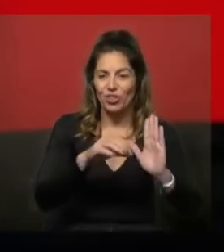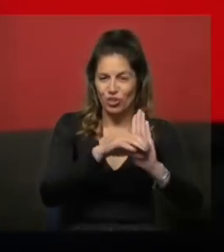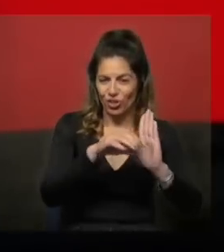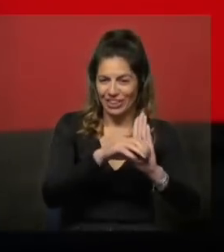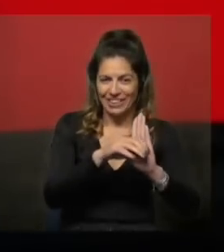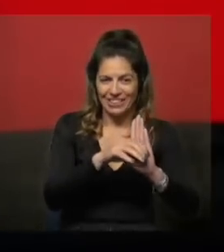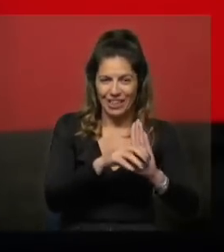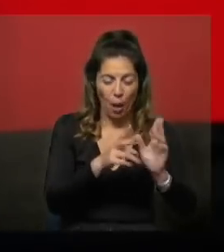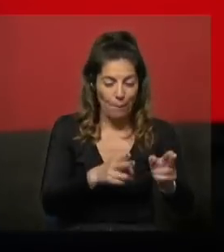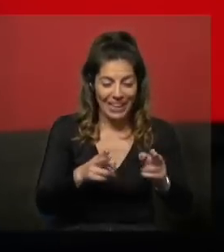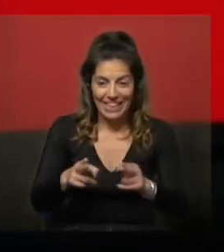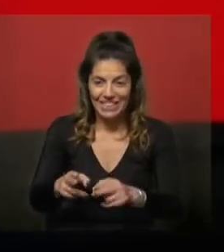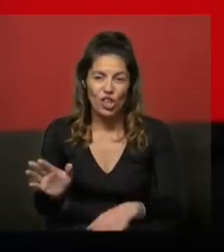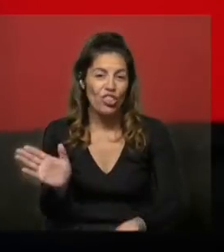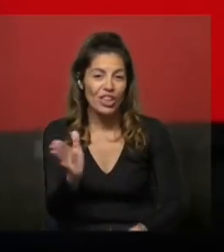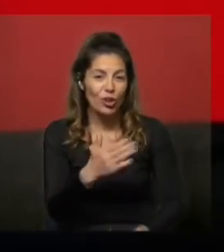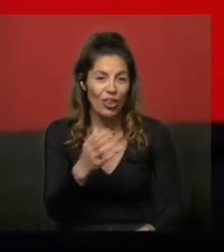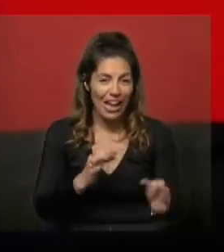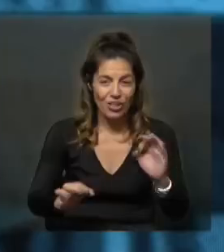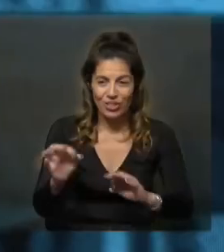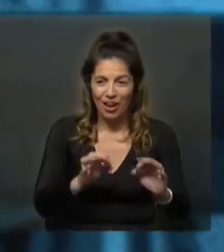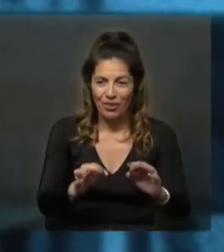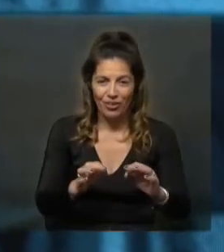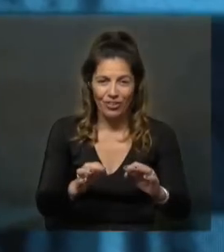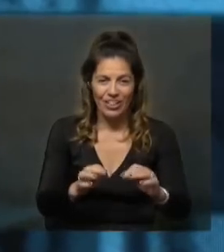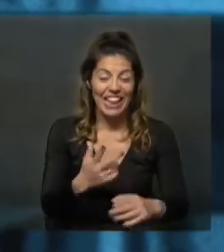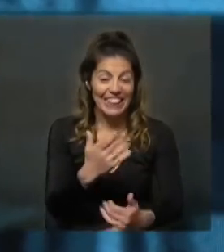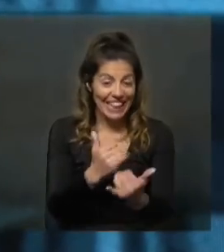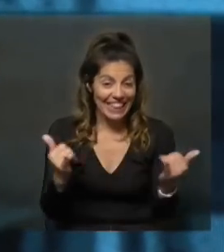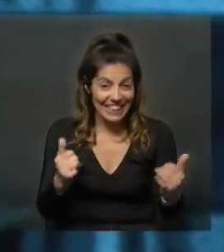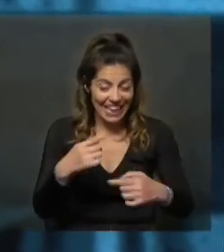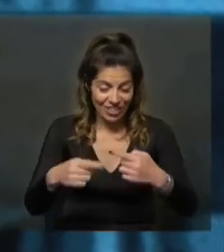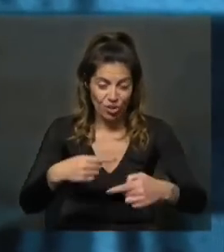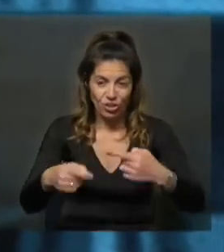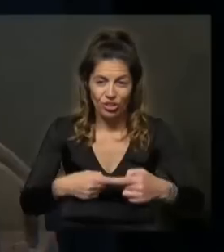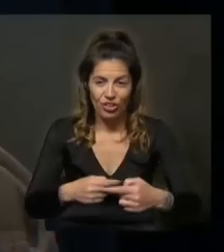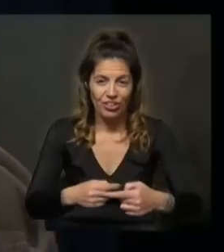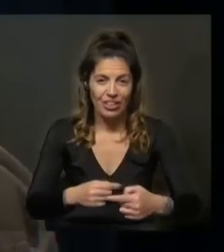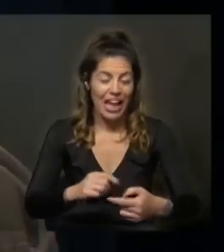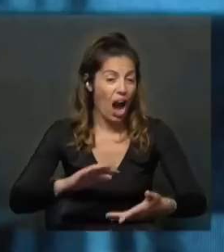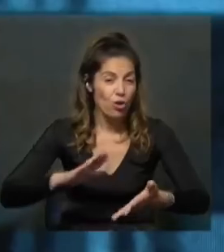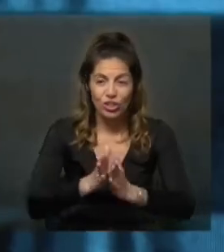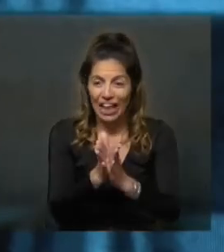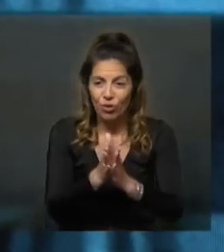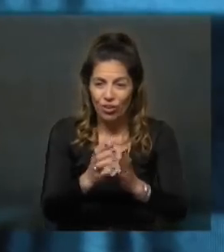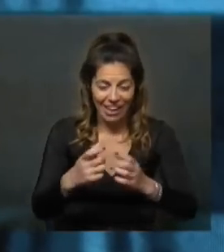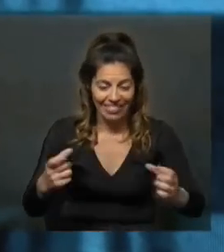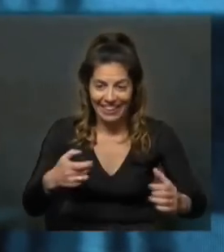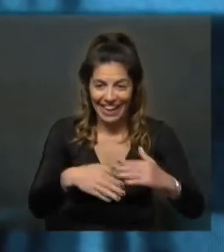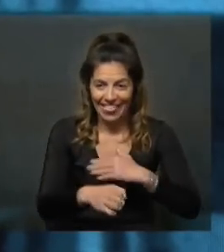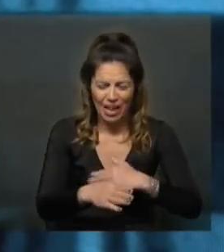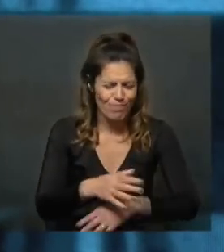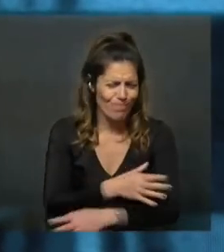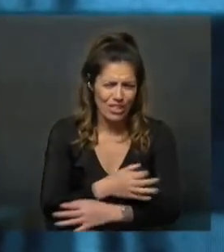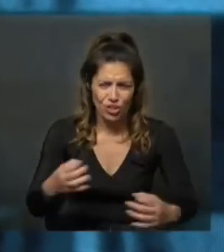con pedacitos de todas las zonas cosas muy locas tres días seguidos fueron seis agotado el Solís impresionante fue